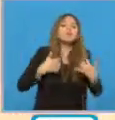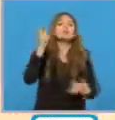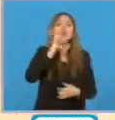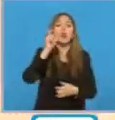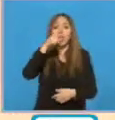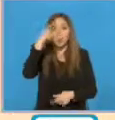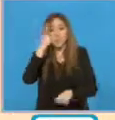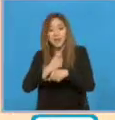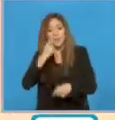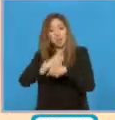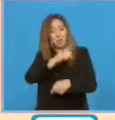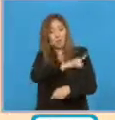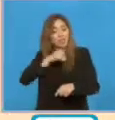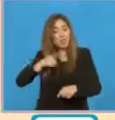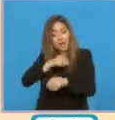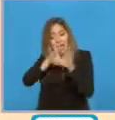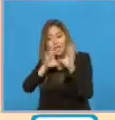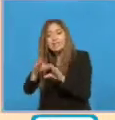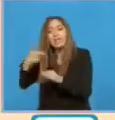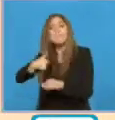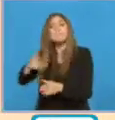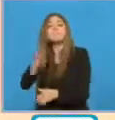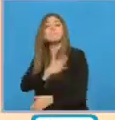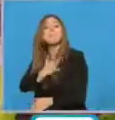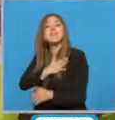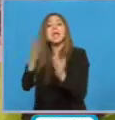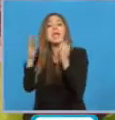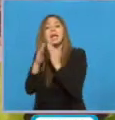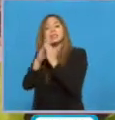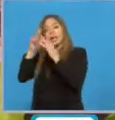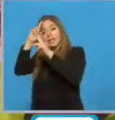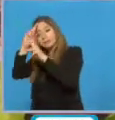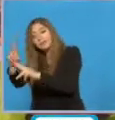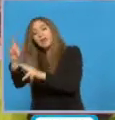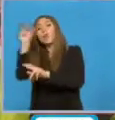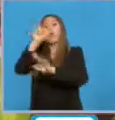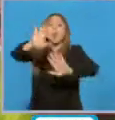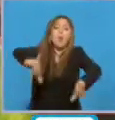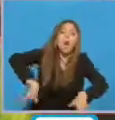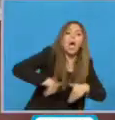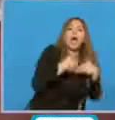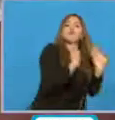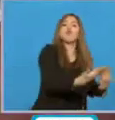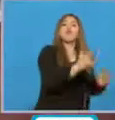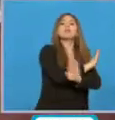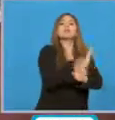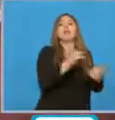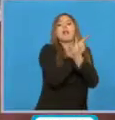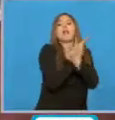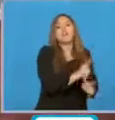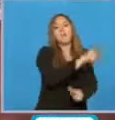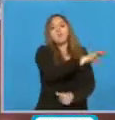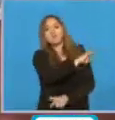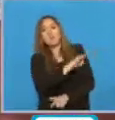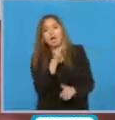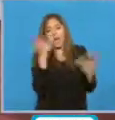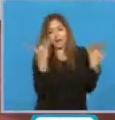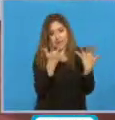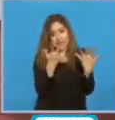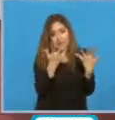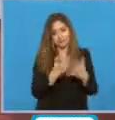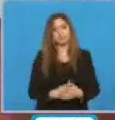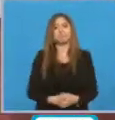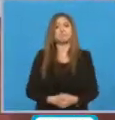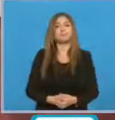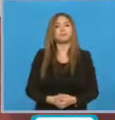que evidenciarlo delante de toda la gente. O él a ti, O ¿no? él a Con ti. sus berrinches y sus O él cosas. a ti, exacto. Ahora, si tuvieras que hacerlo en ese